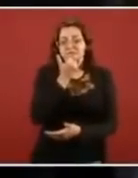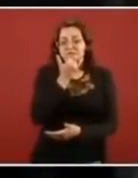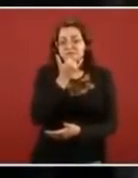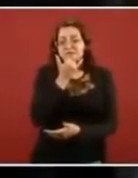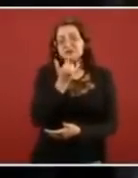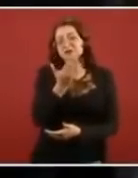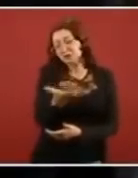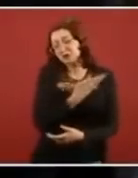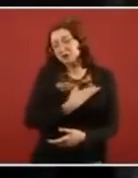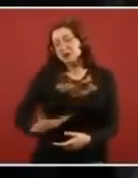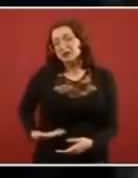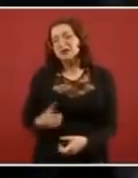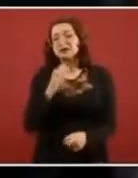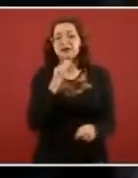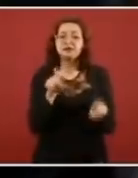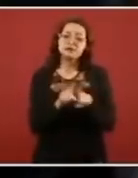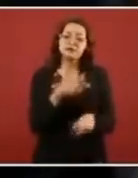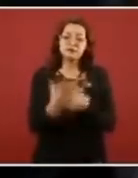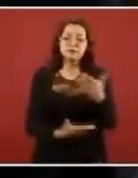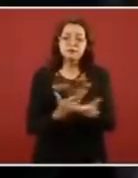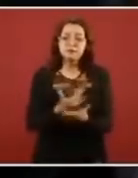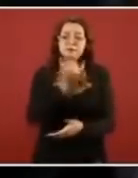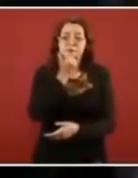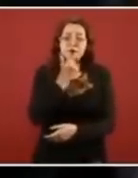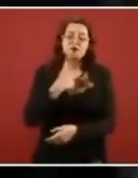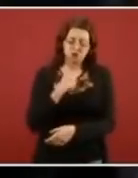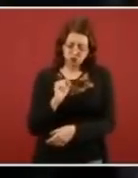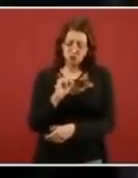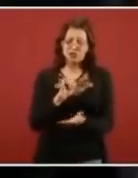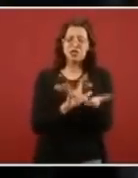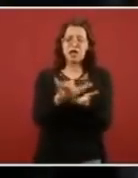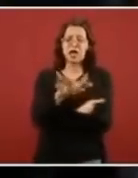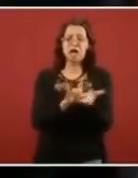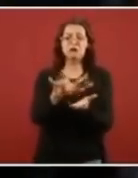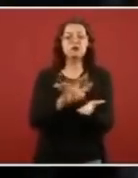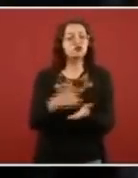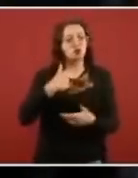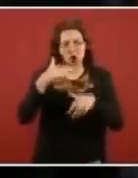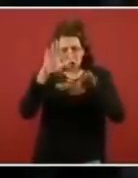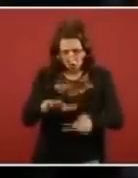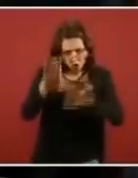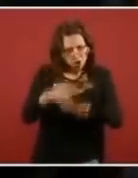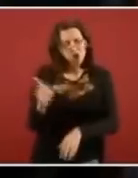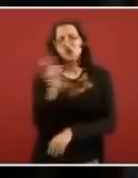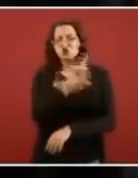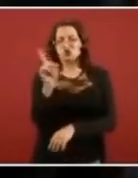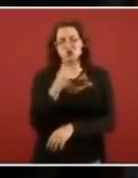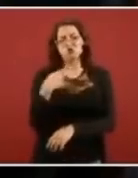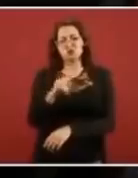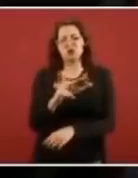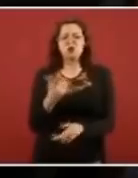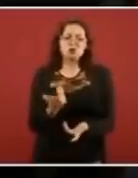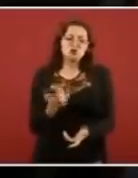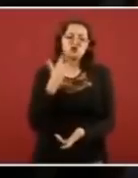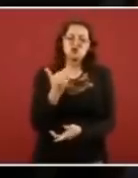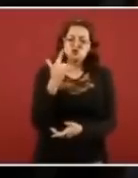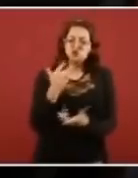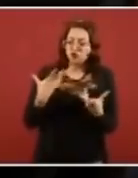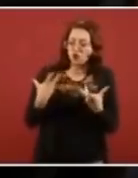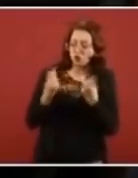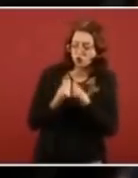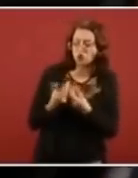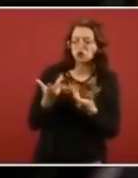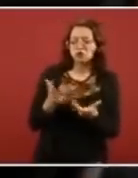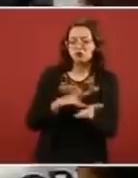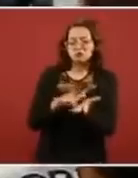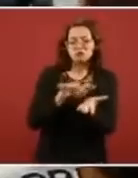señor presidente. La verdad, sí soy un simpatizante, no lo idolatro, simplemente he venido siguiendo su lucha. Y si